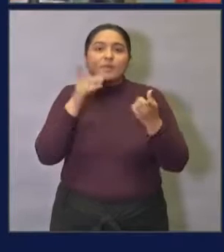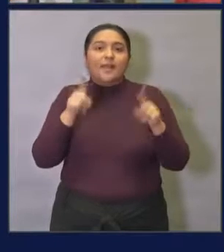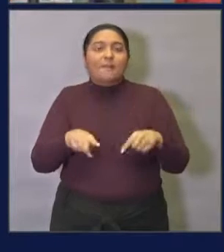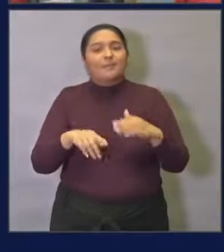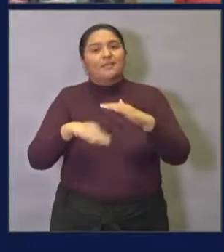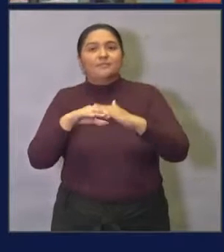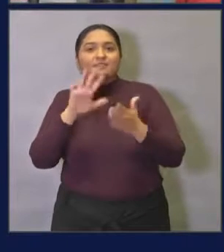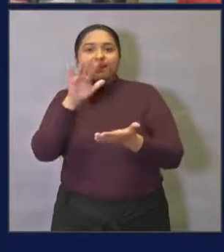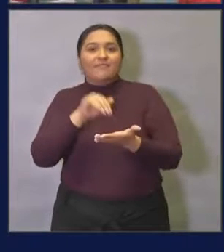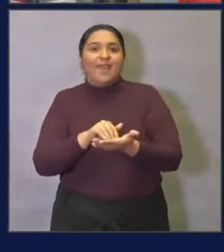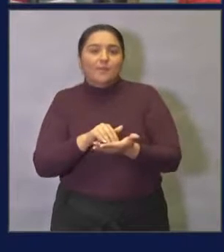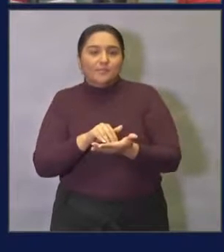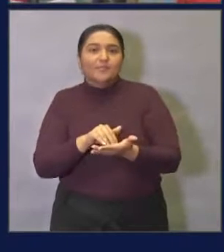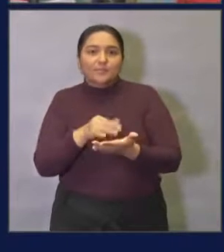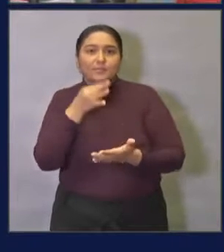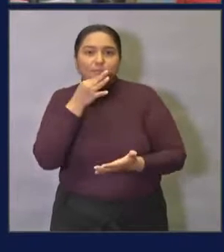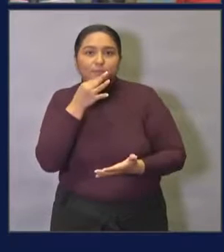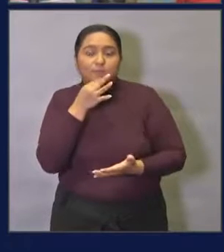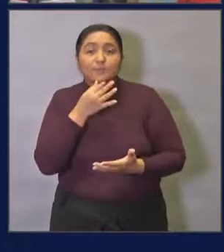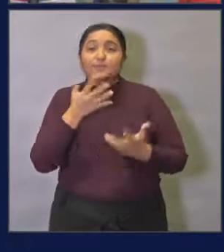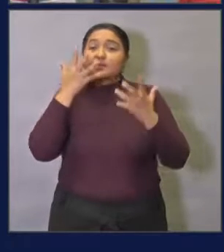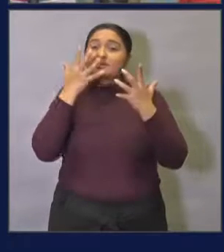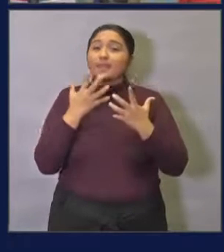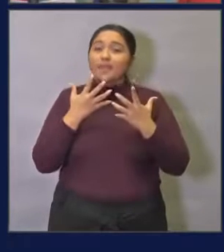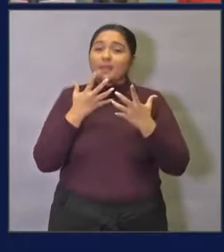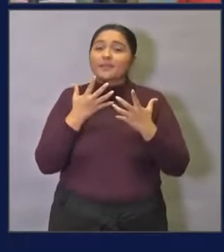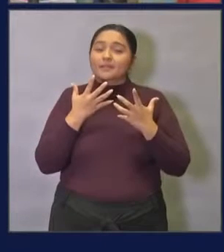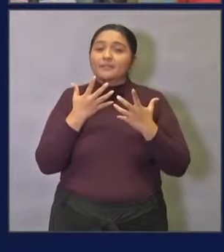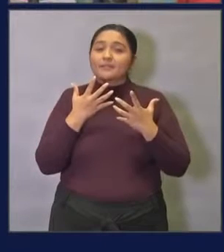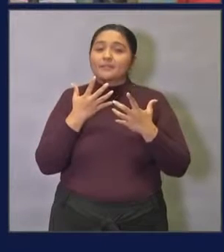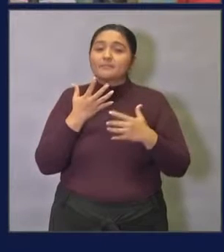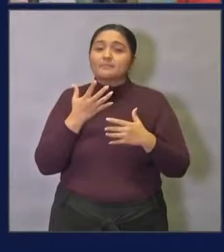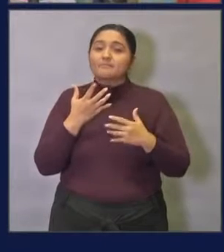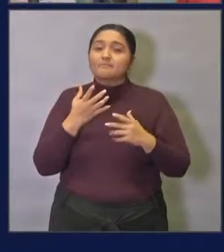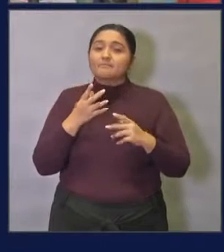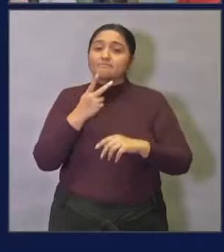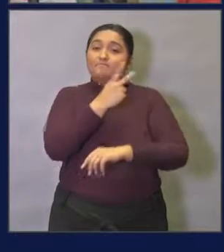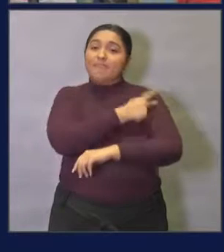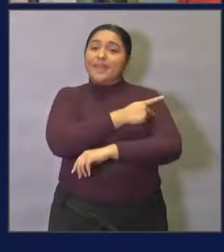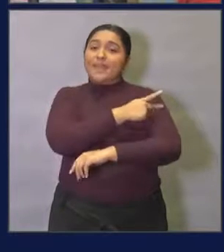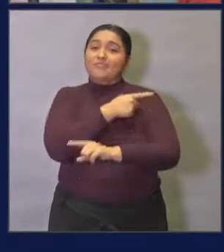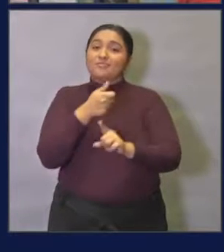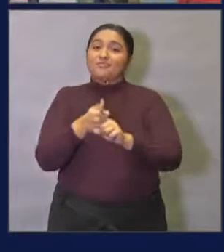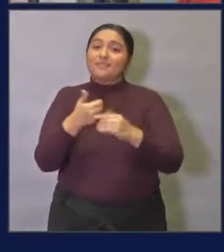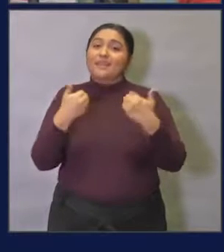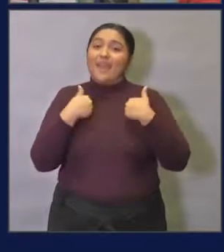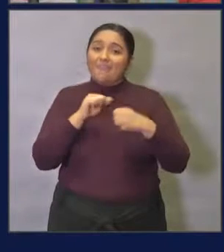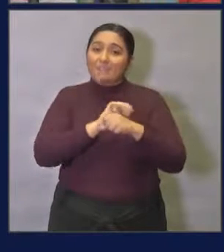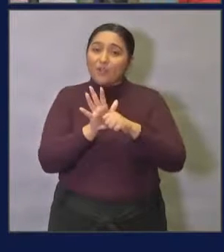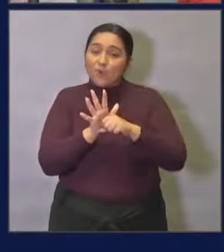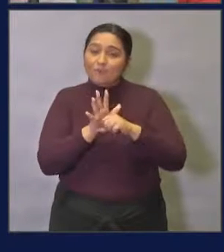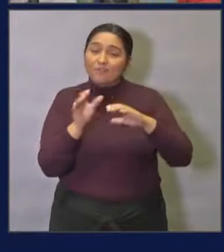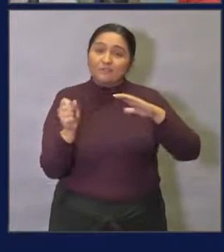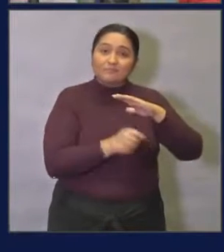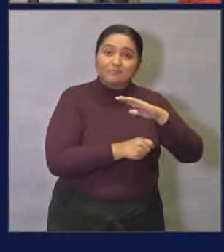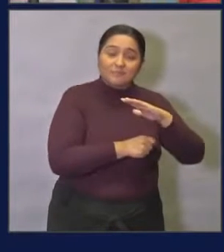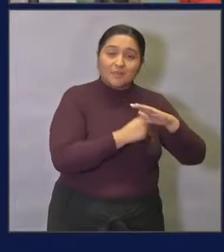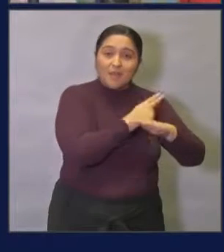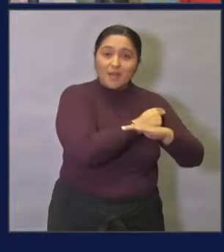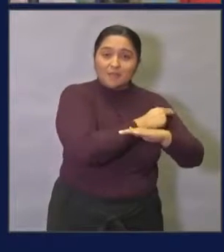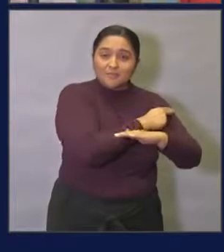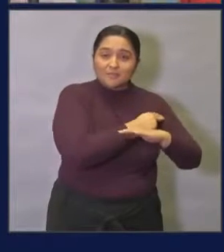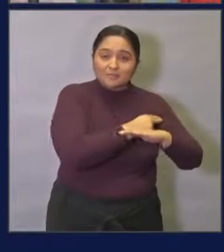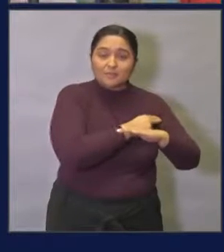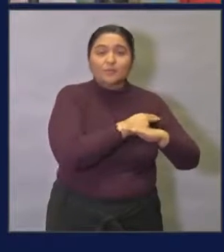La triste realidad es que el abrumador aumento de pacientes con COVID-19 en los hospitales hoy refleja nuestro número